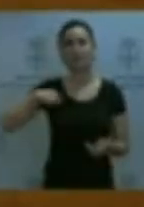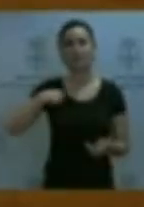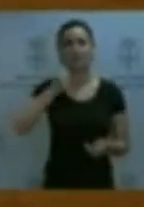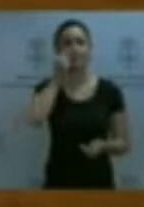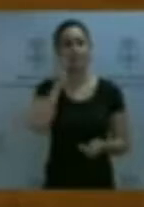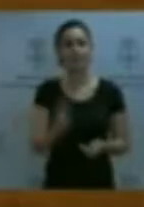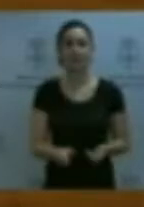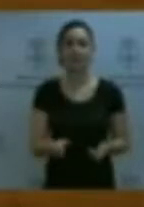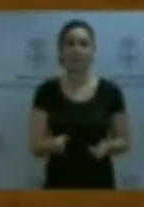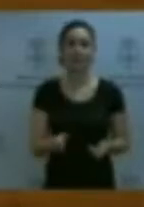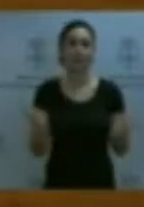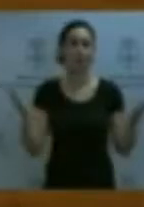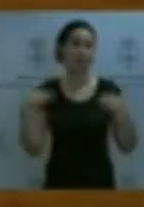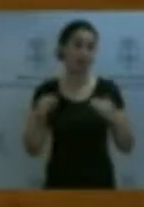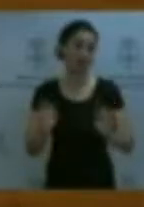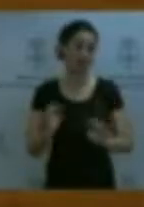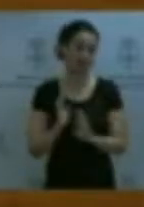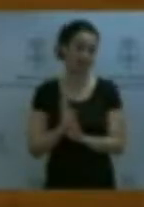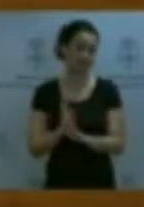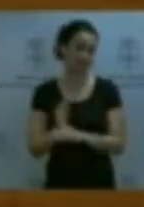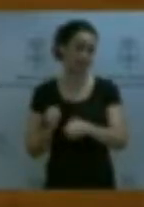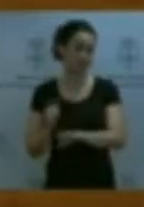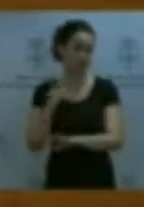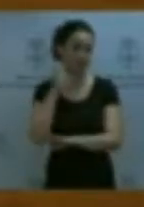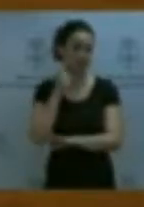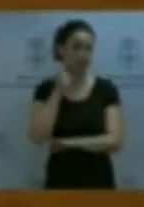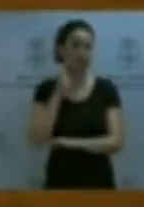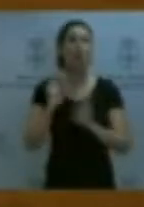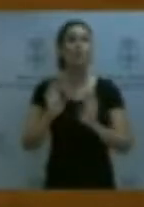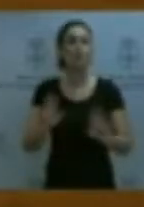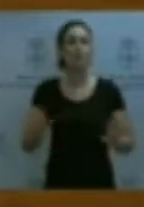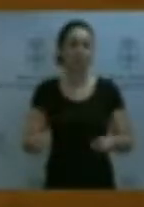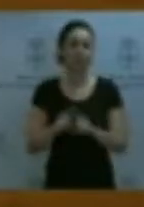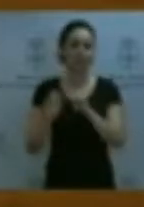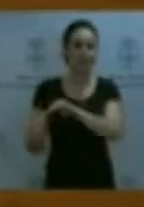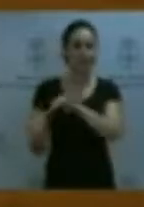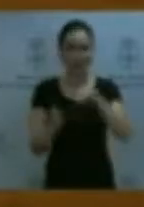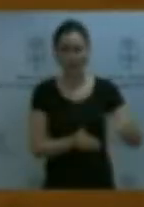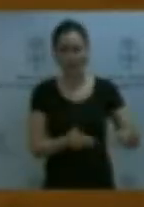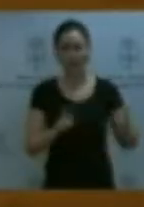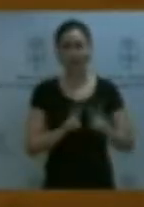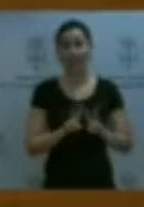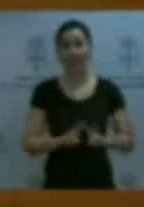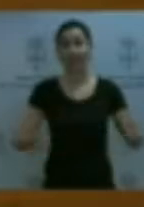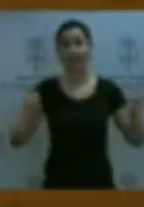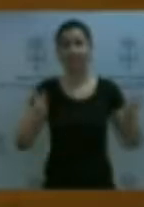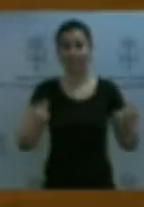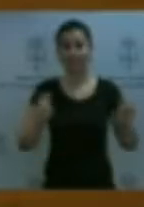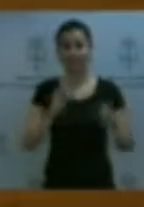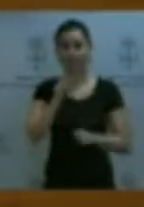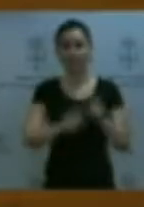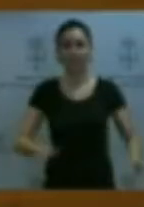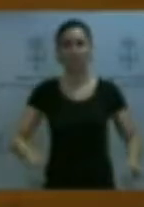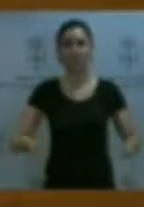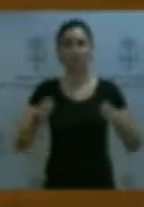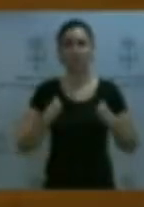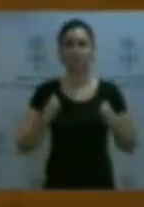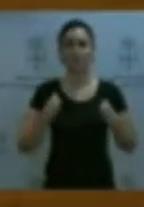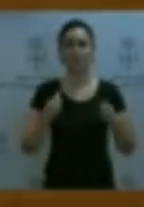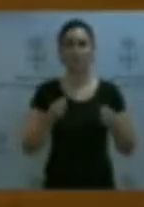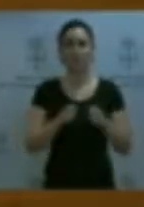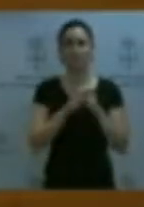tema de la demografía es un tema de naturaleza nacional, que es un tema de Estado, no es menos cierto, señorías,